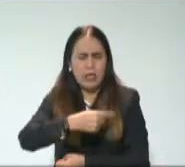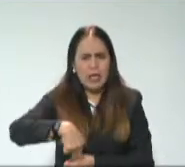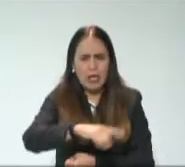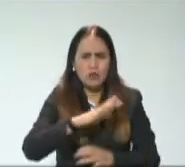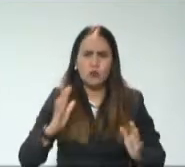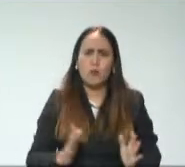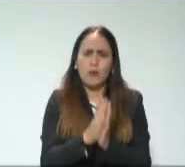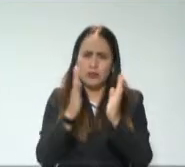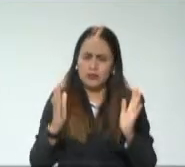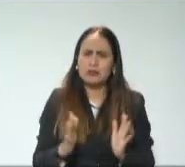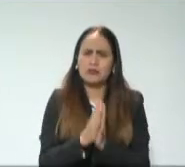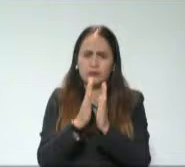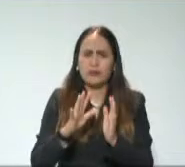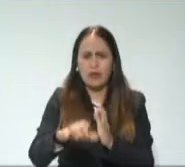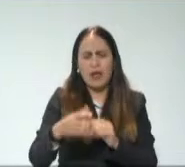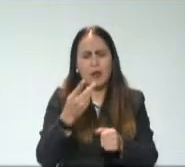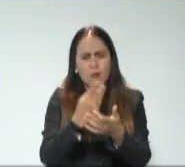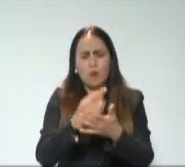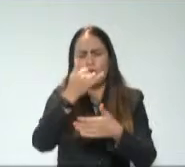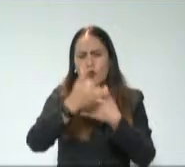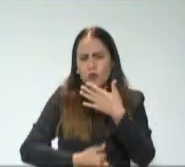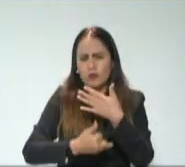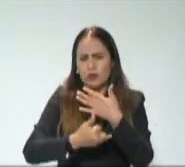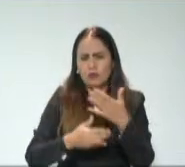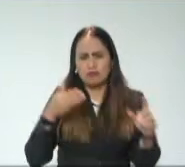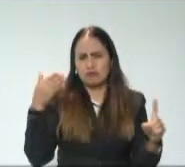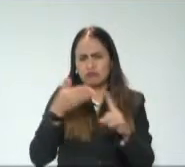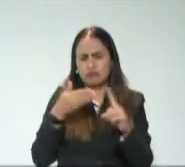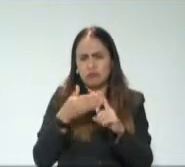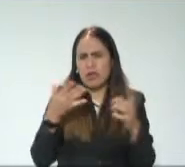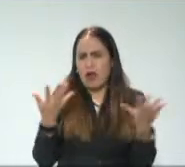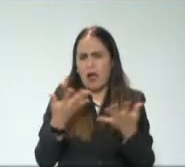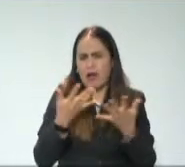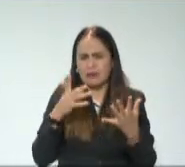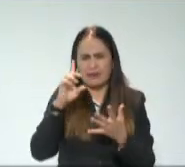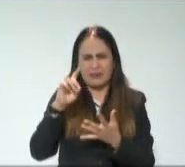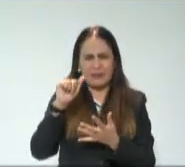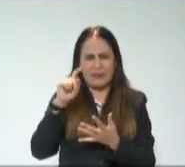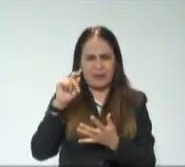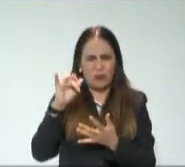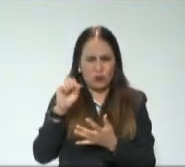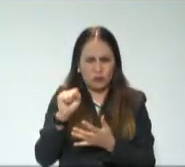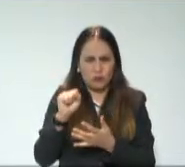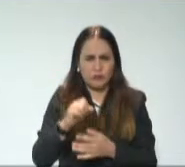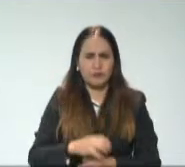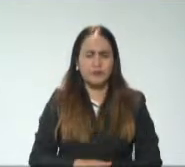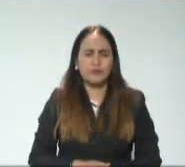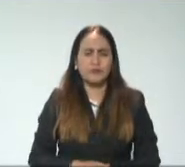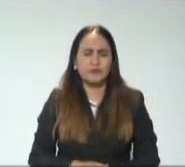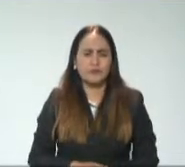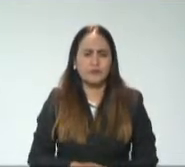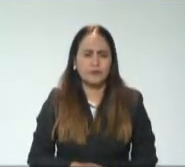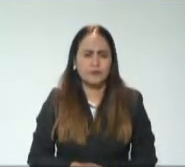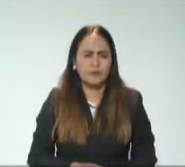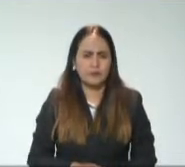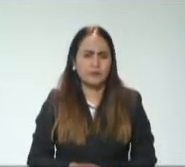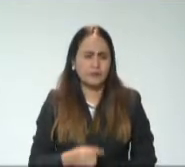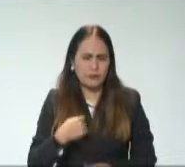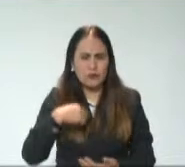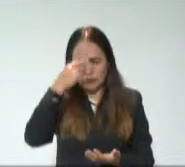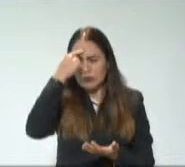participando en en proyectos donde se generan esos datos entonces creo que es